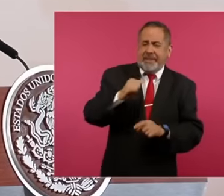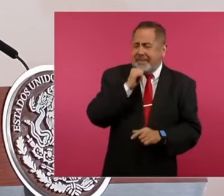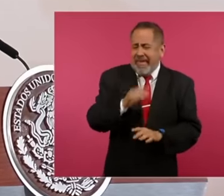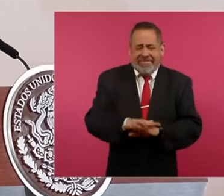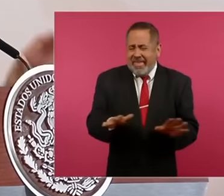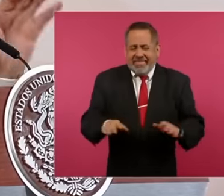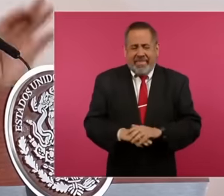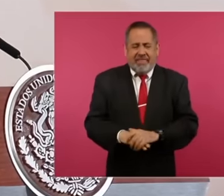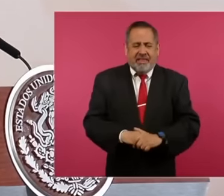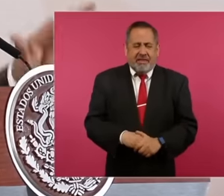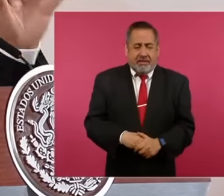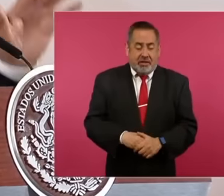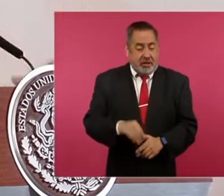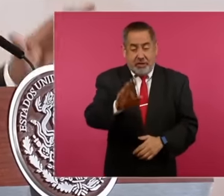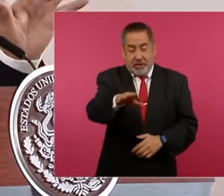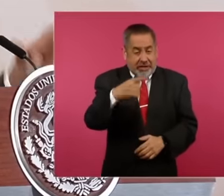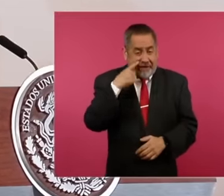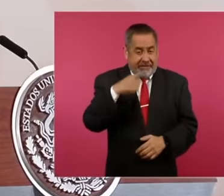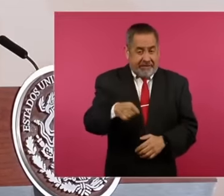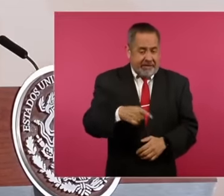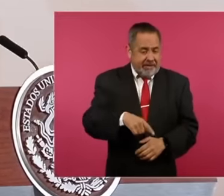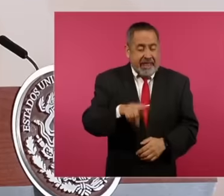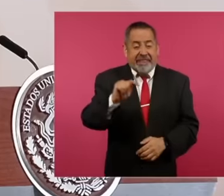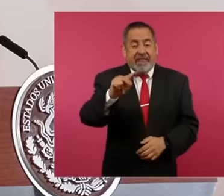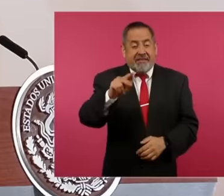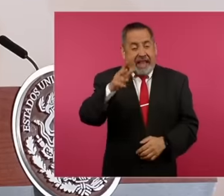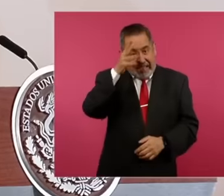Nada, nada, nada. Si pongo Azteca,